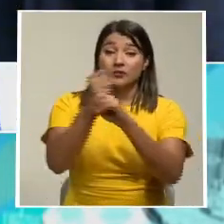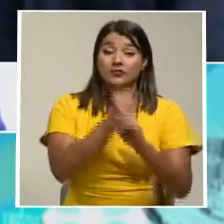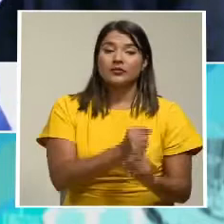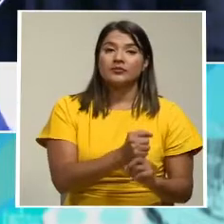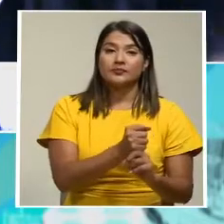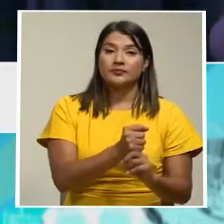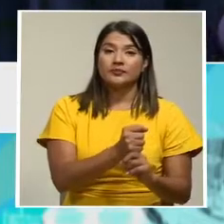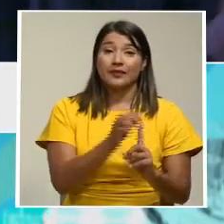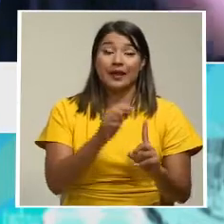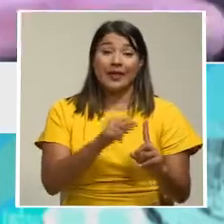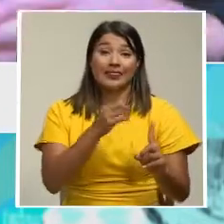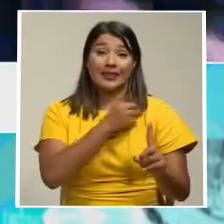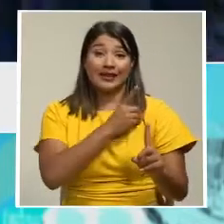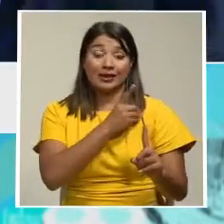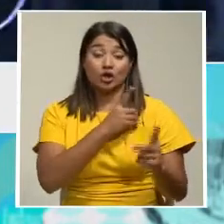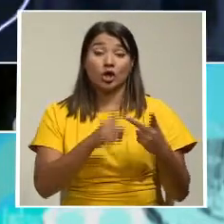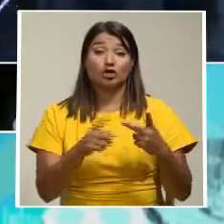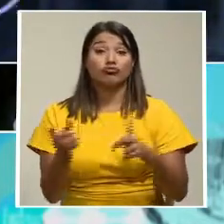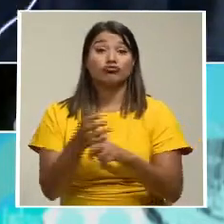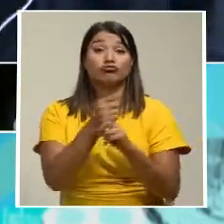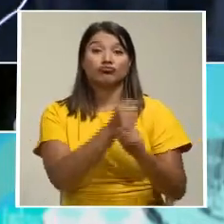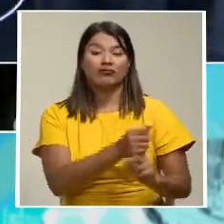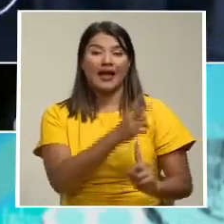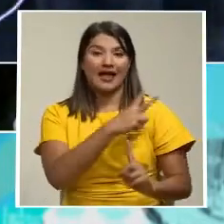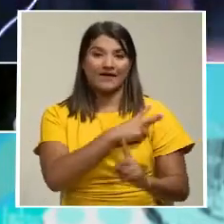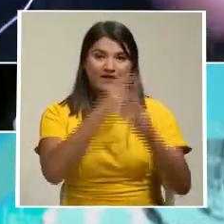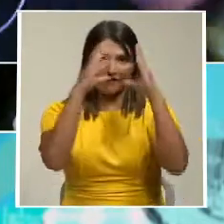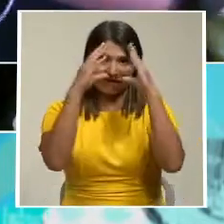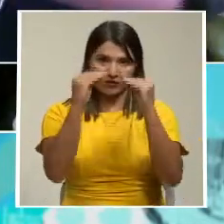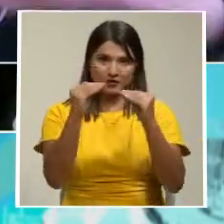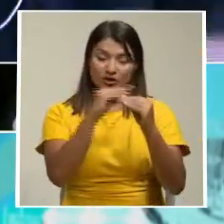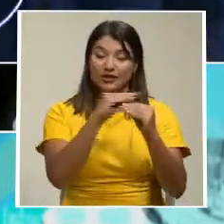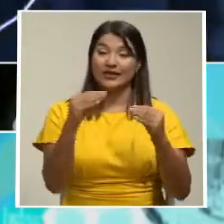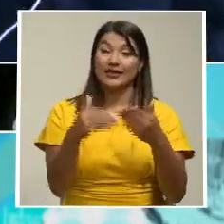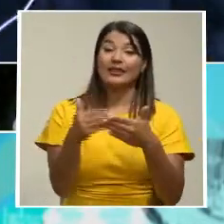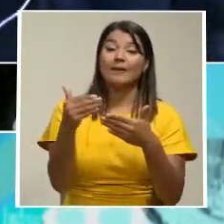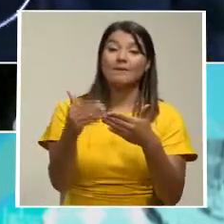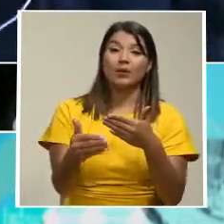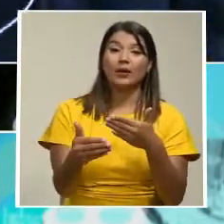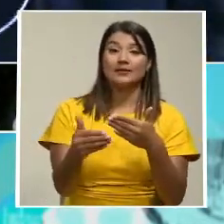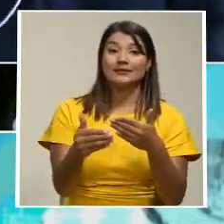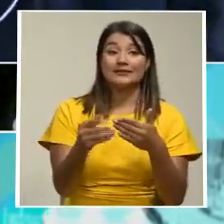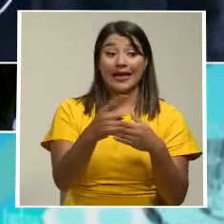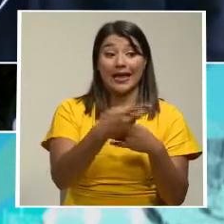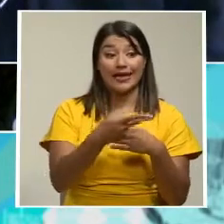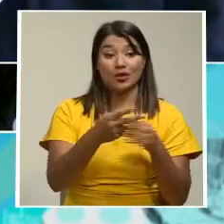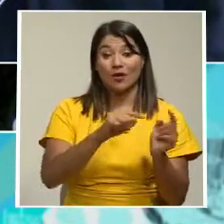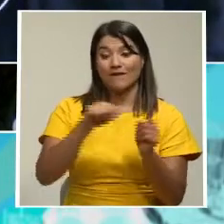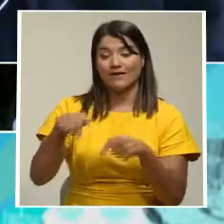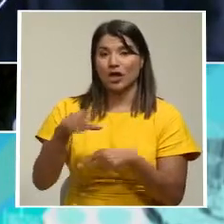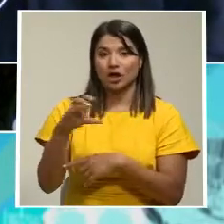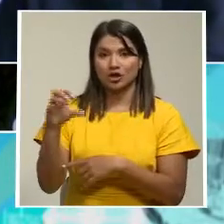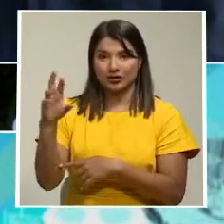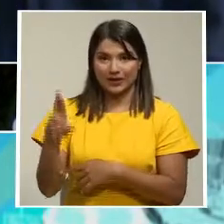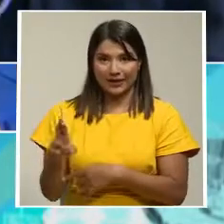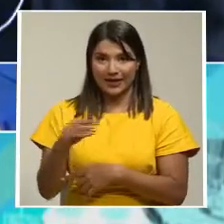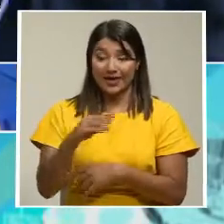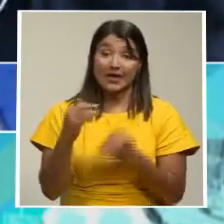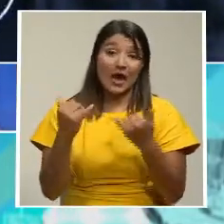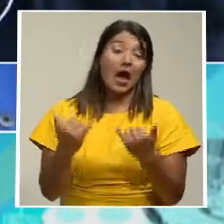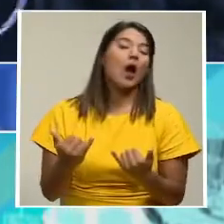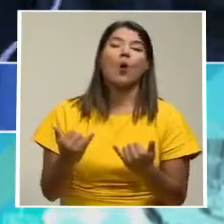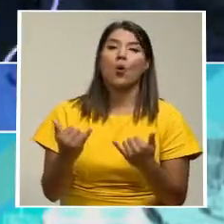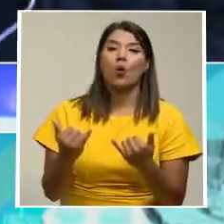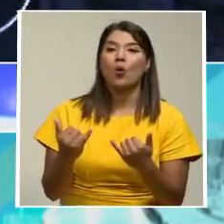su director y a su jefa de información, que luego estuvieron en Costa Rica. Y ahora están